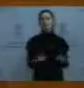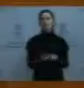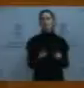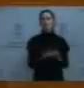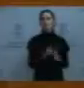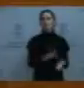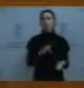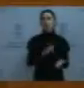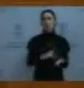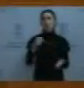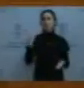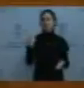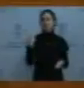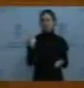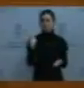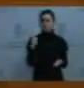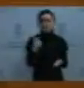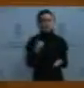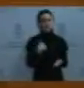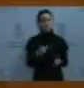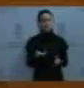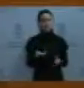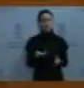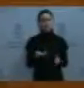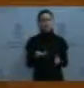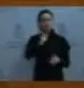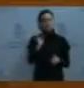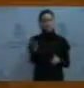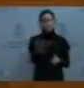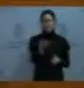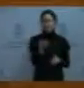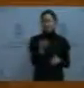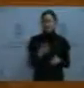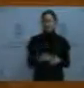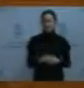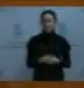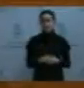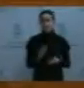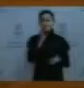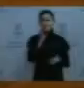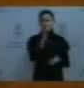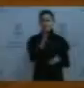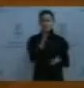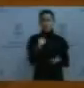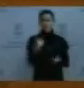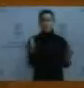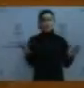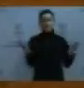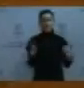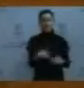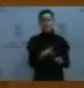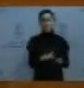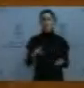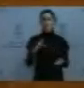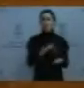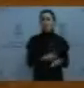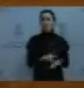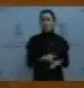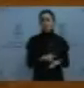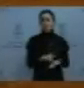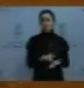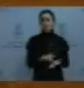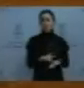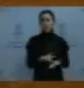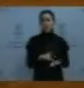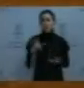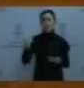interpelación, no le he entendido bien antes lo que se ha referido, porque tampoco estaba cuando lo aludió el